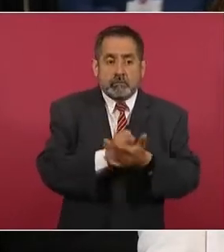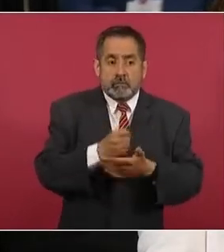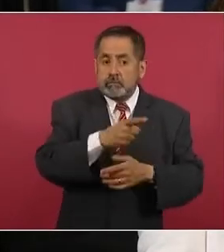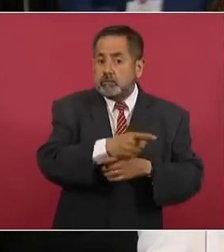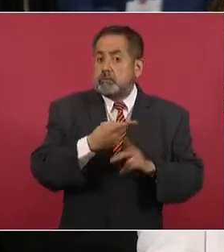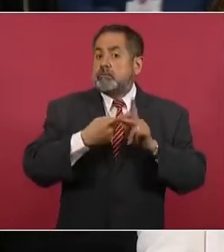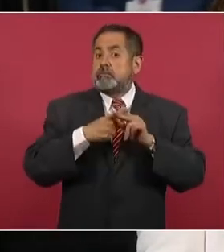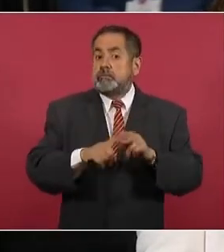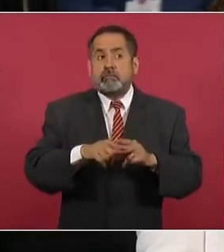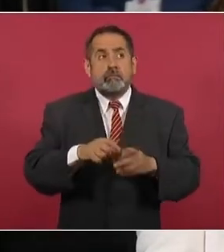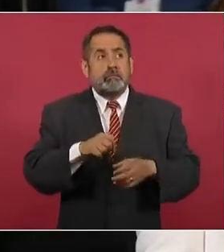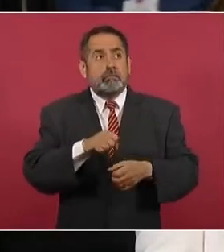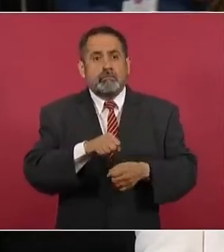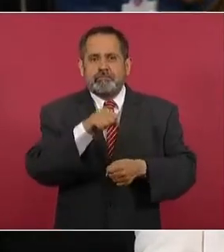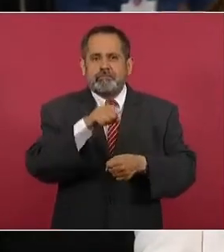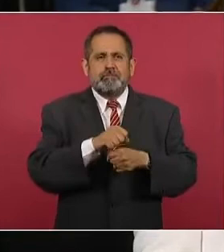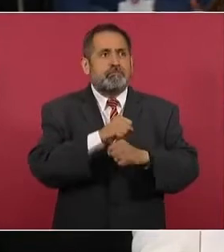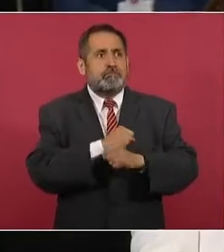hidroeléctrica.